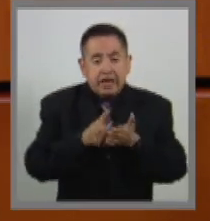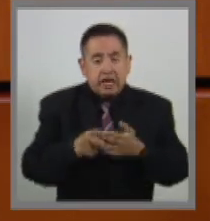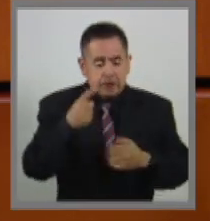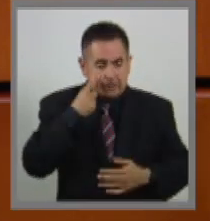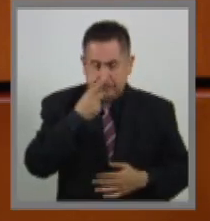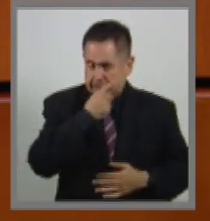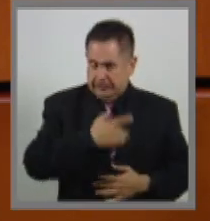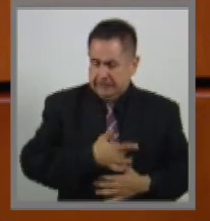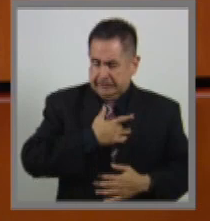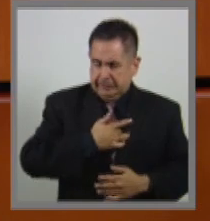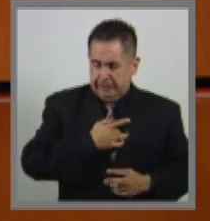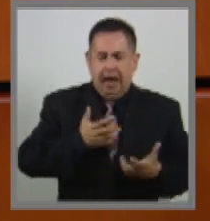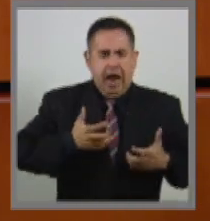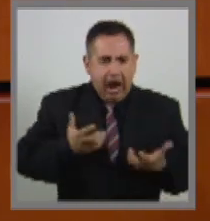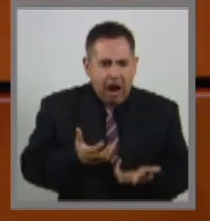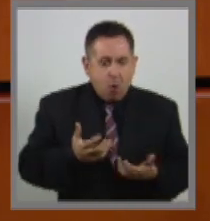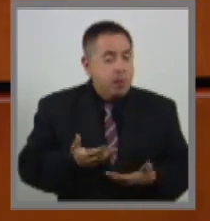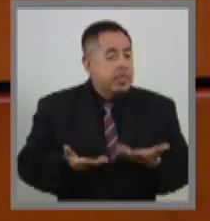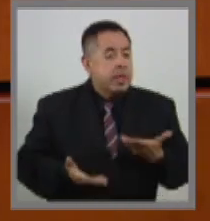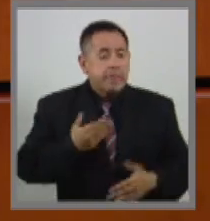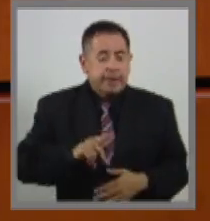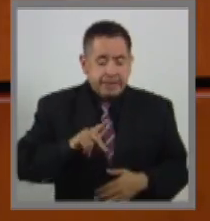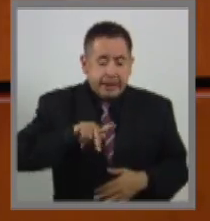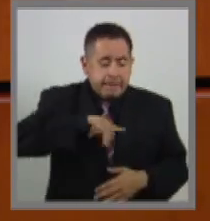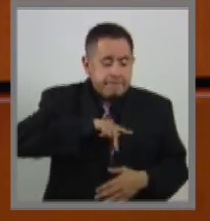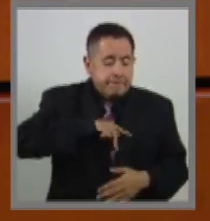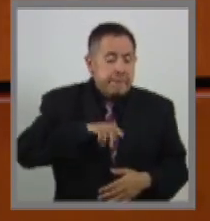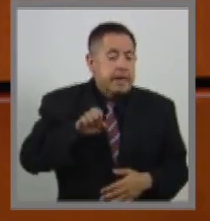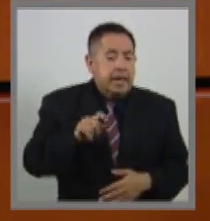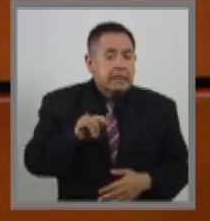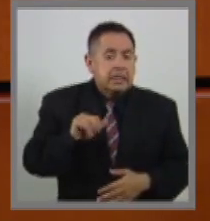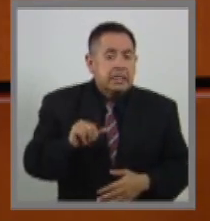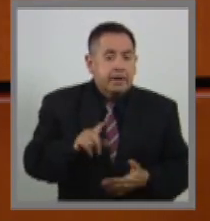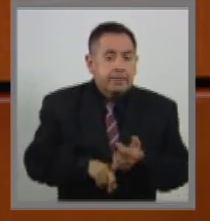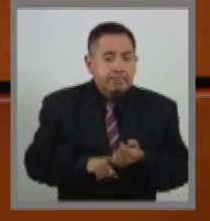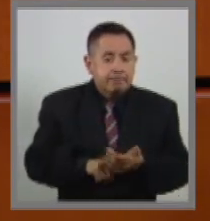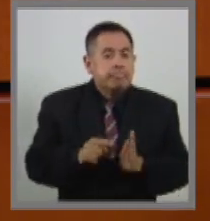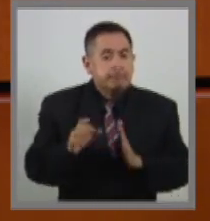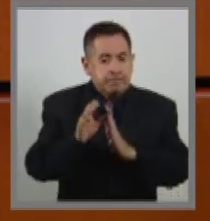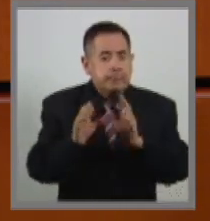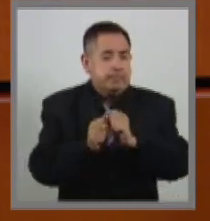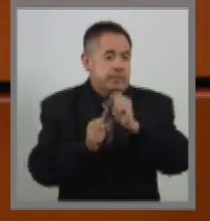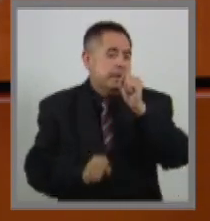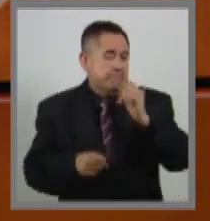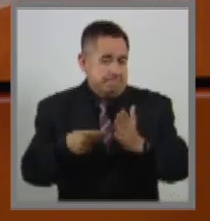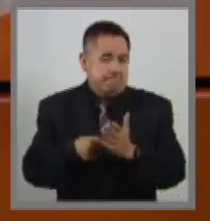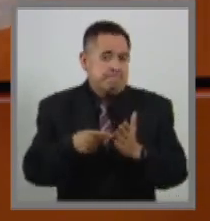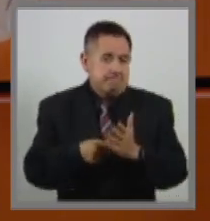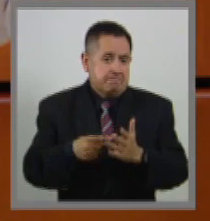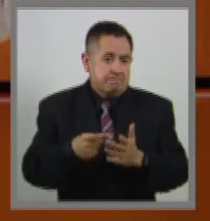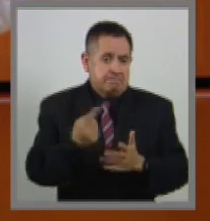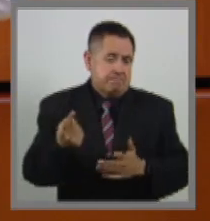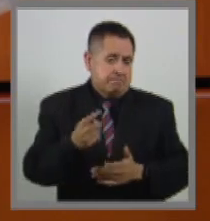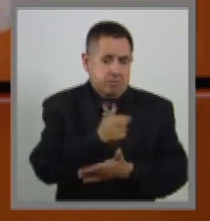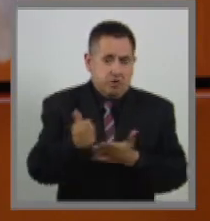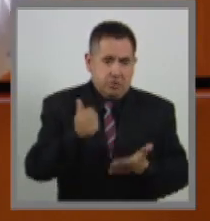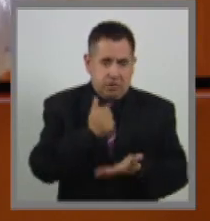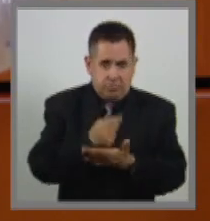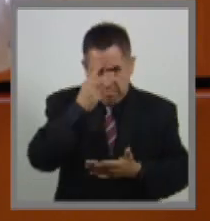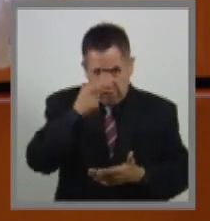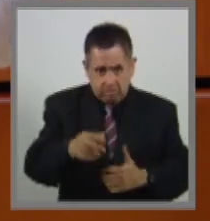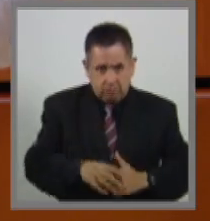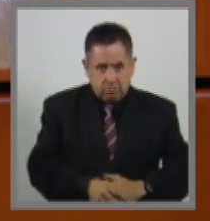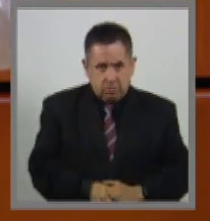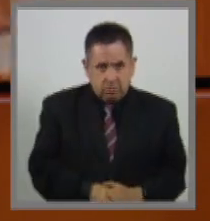de acuerdo a sus convicciones éticas. La Constitución de la Ciudad de